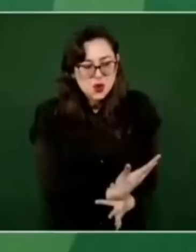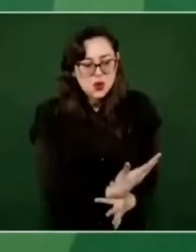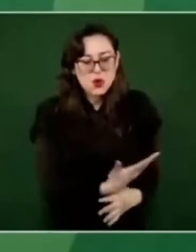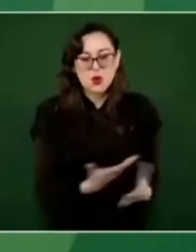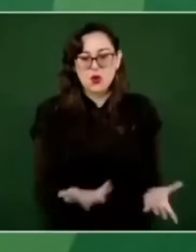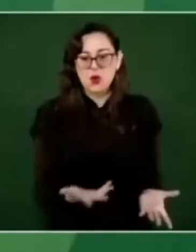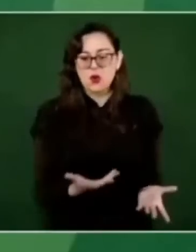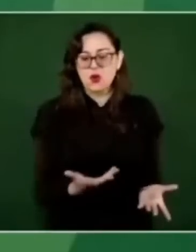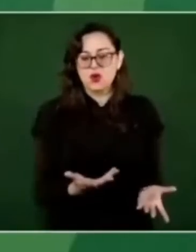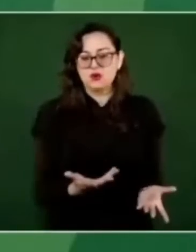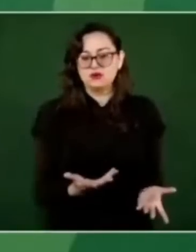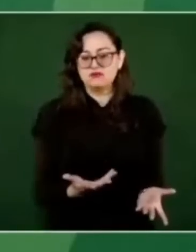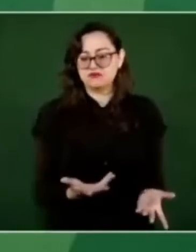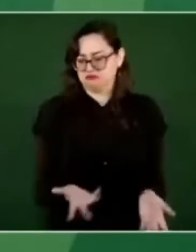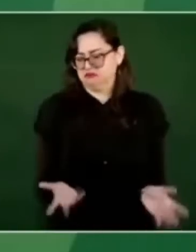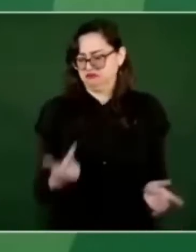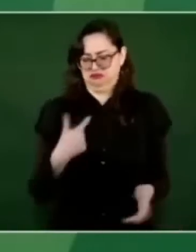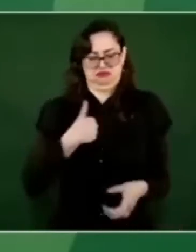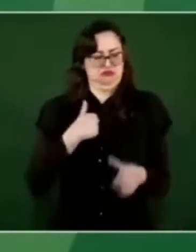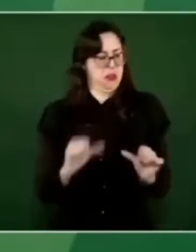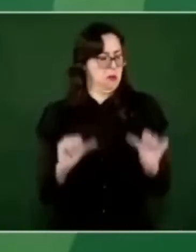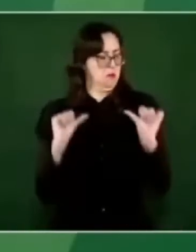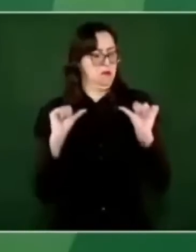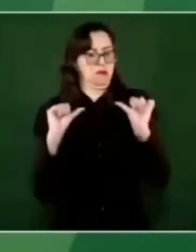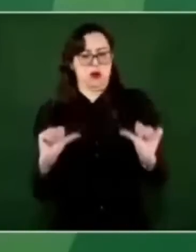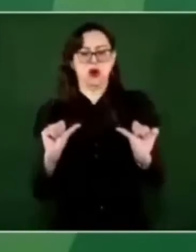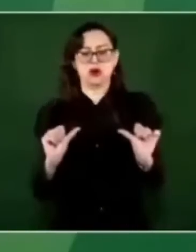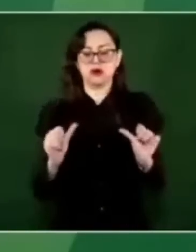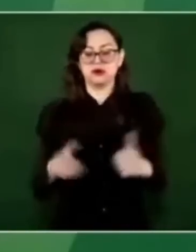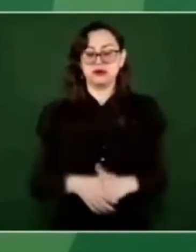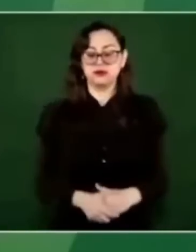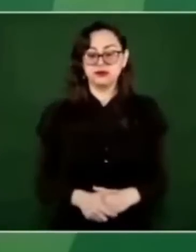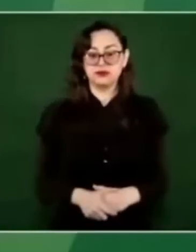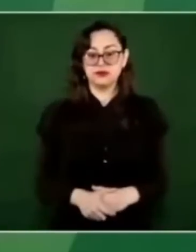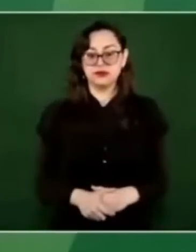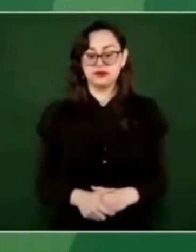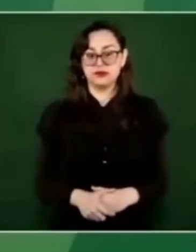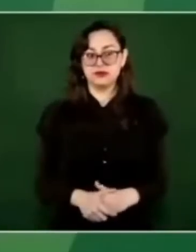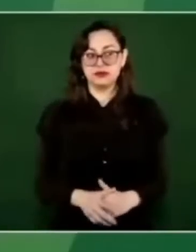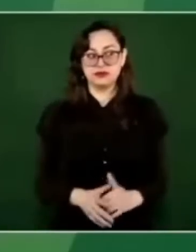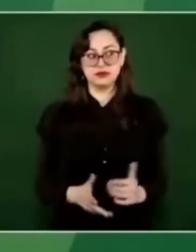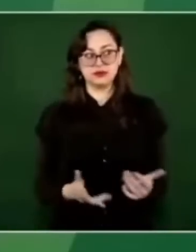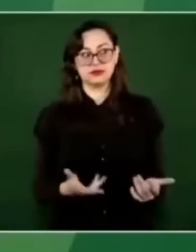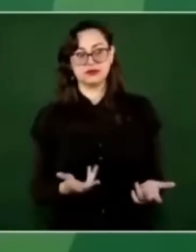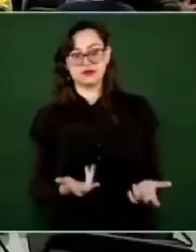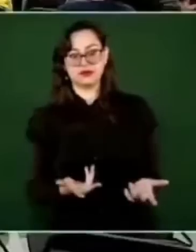es que no me hicieron nada. Eso es lo que él dice.